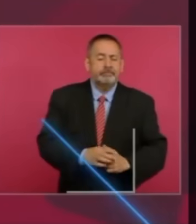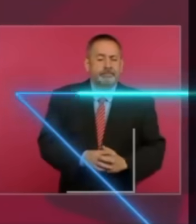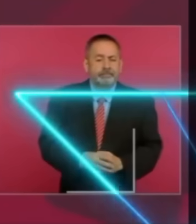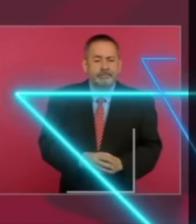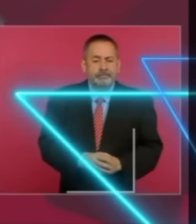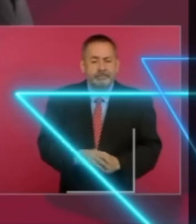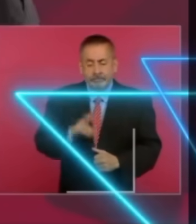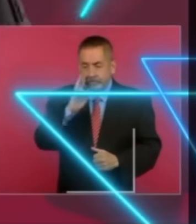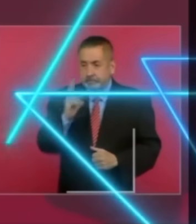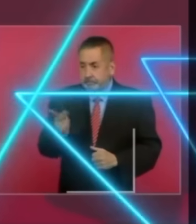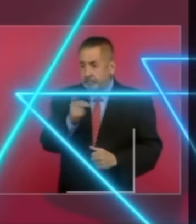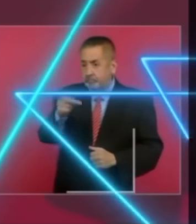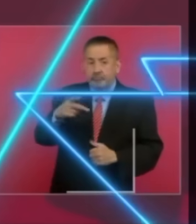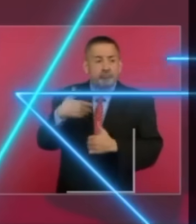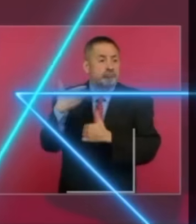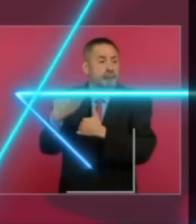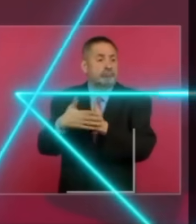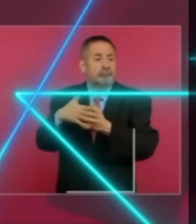a votar